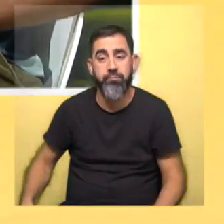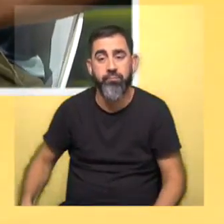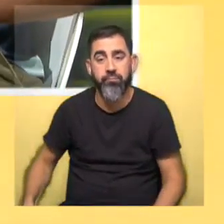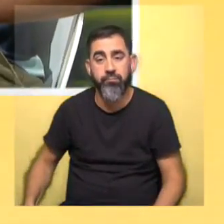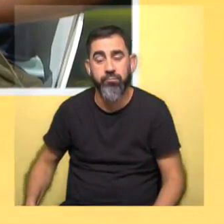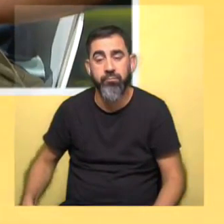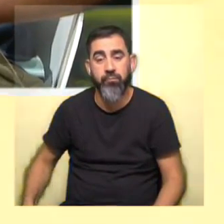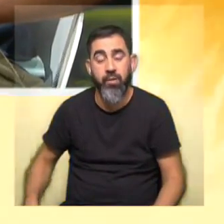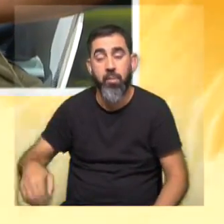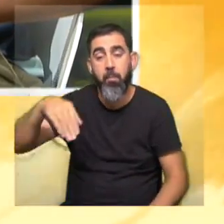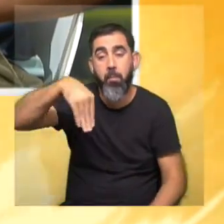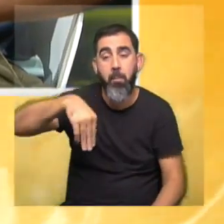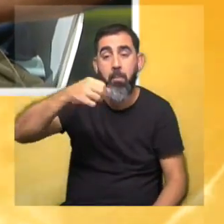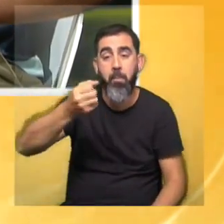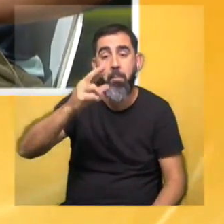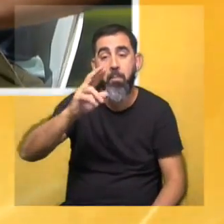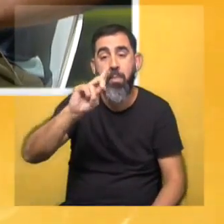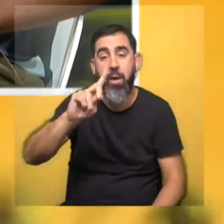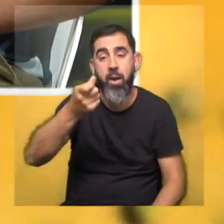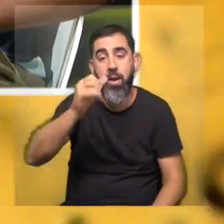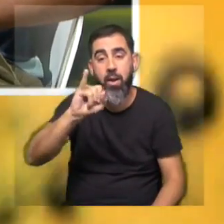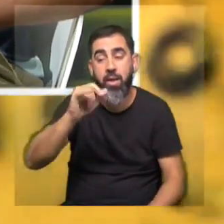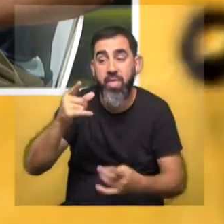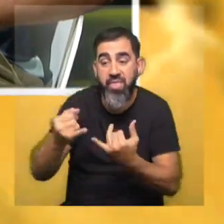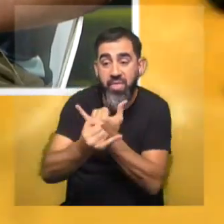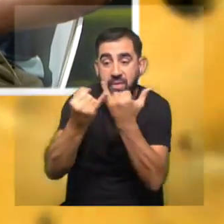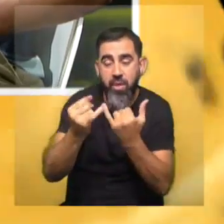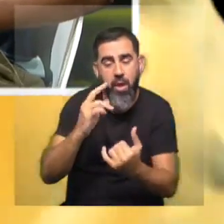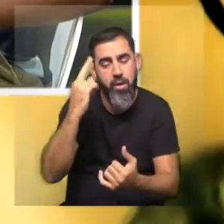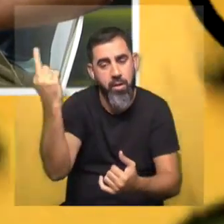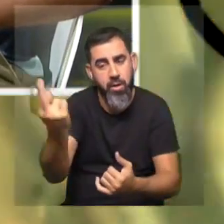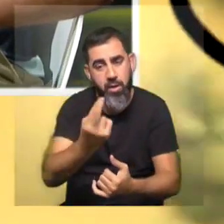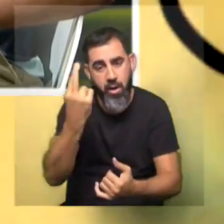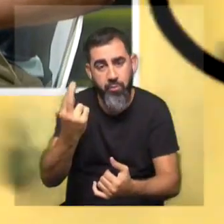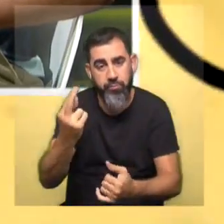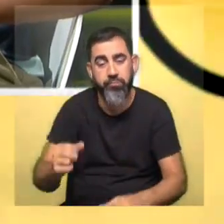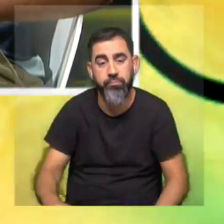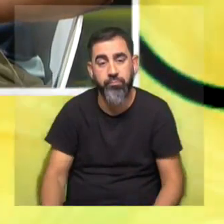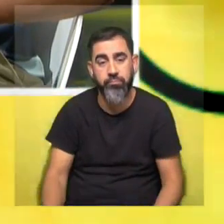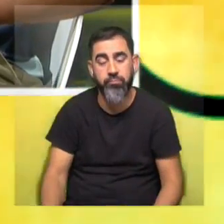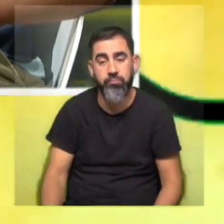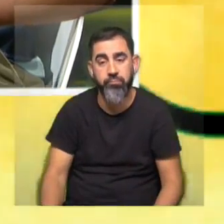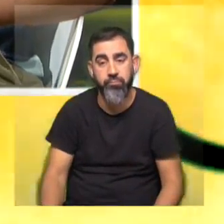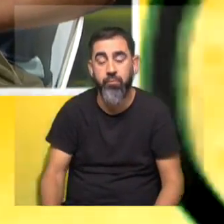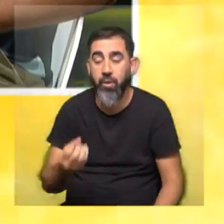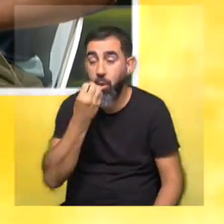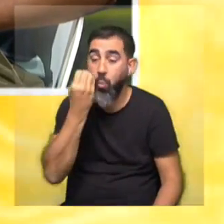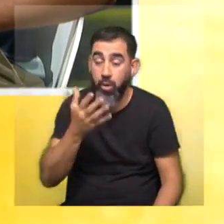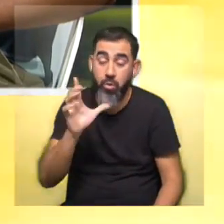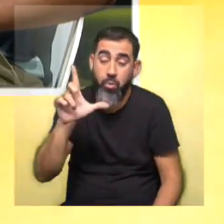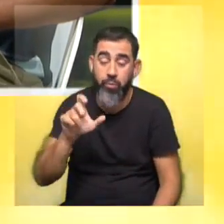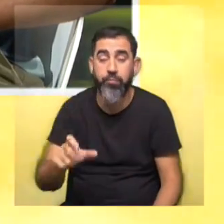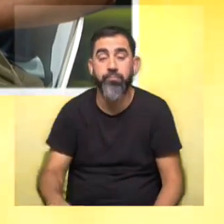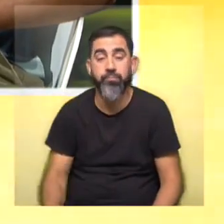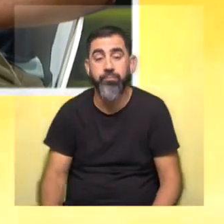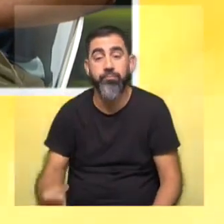particularmente los del Margay de día son muy raros y llaman la atención y está bueno,